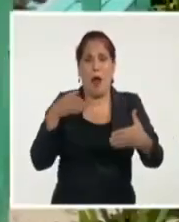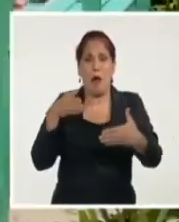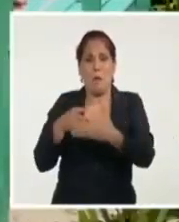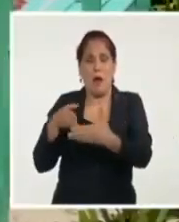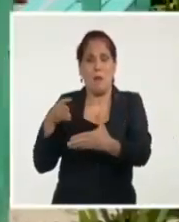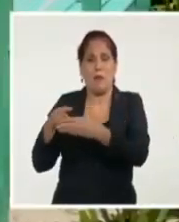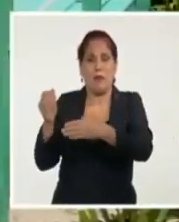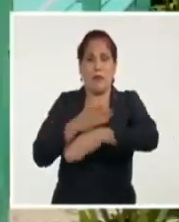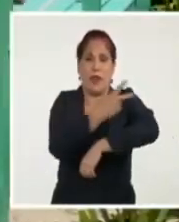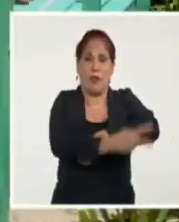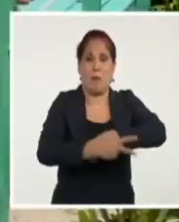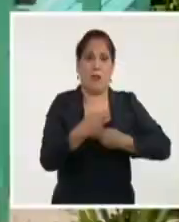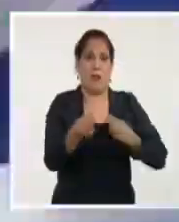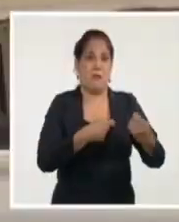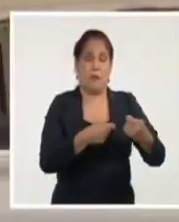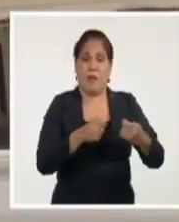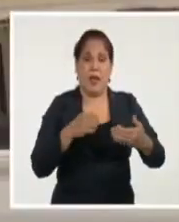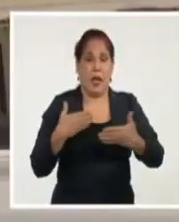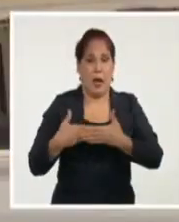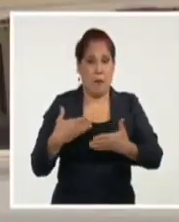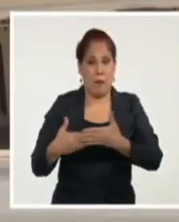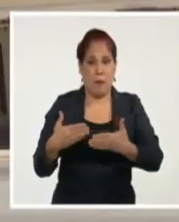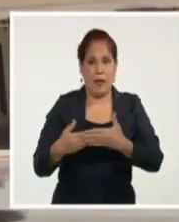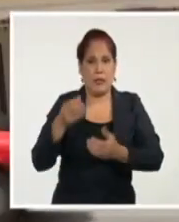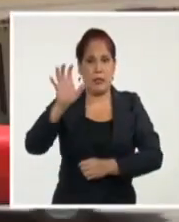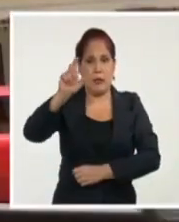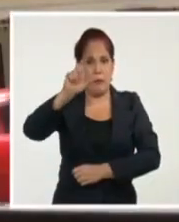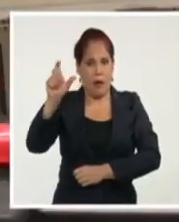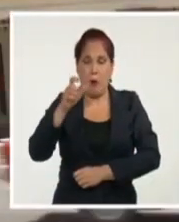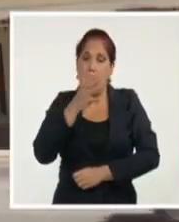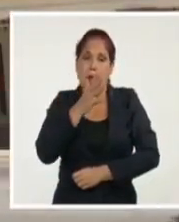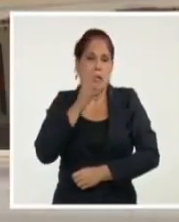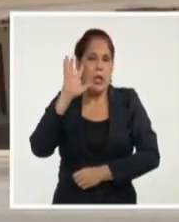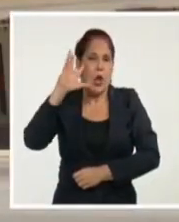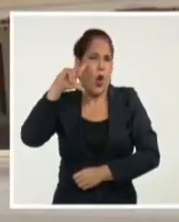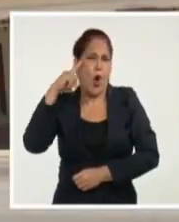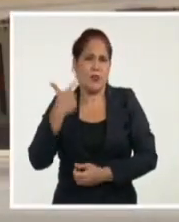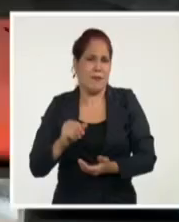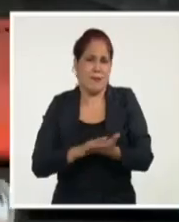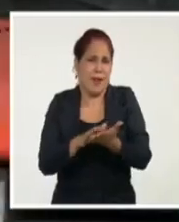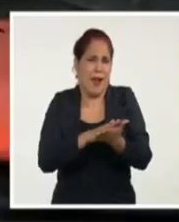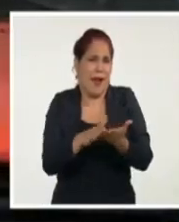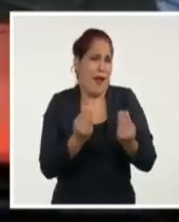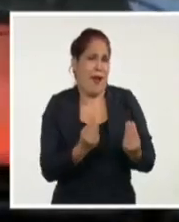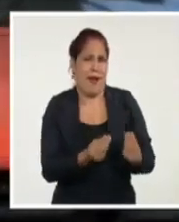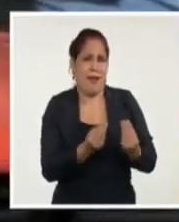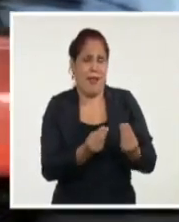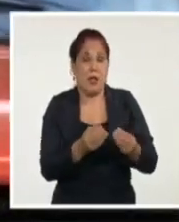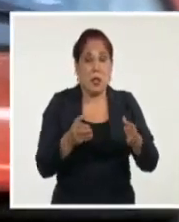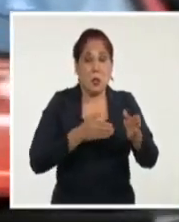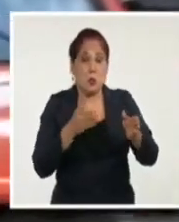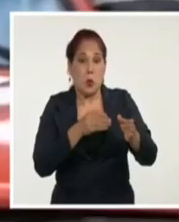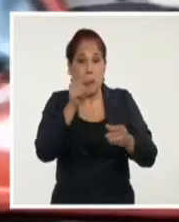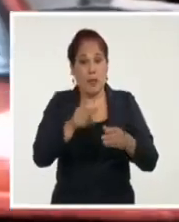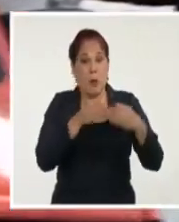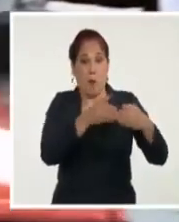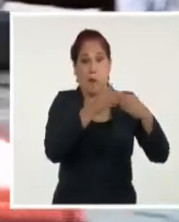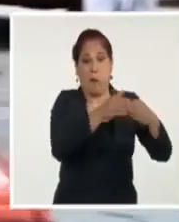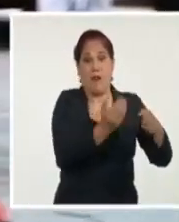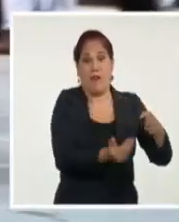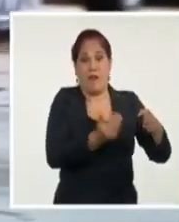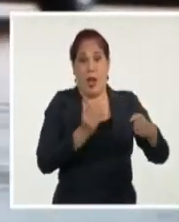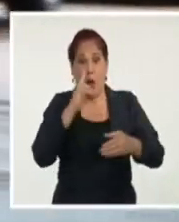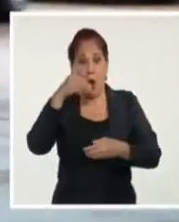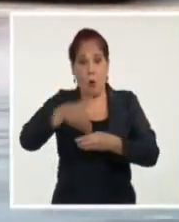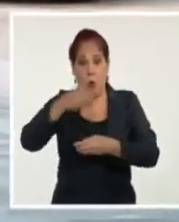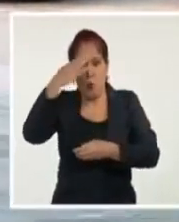otras naciones, empresas, bancos. Parece que nunca escuchó de la persecución a navieras cargadas de combustible